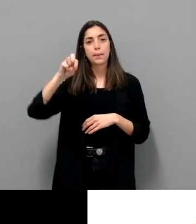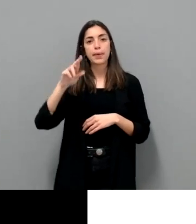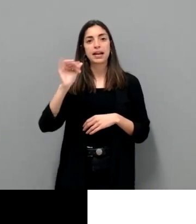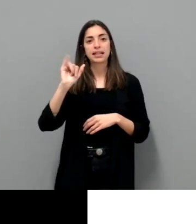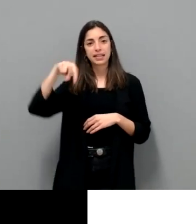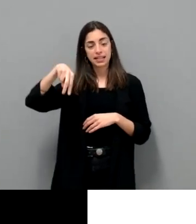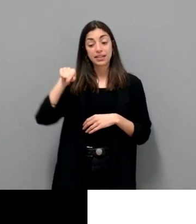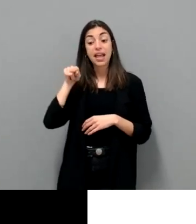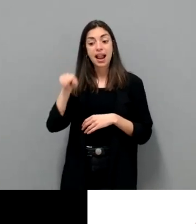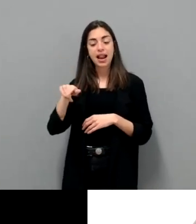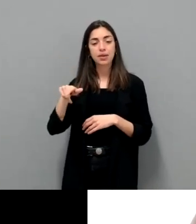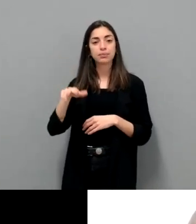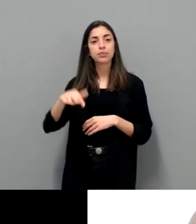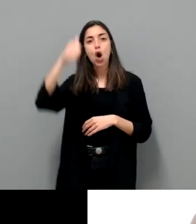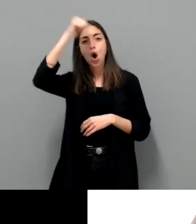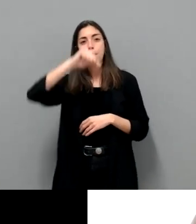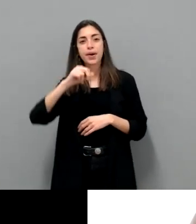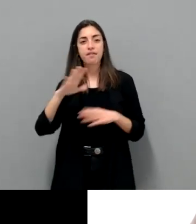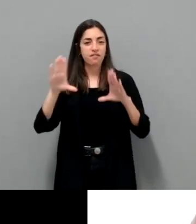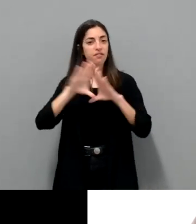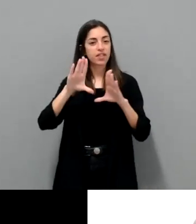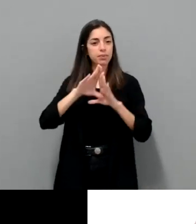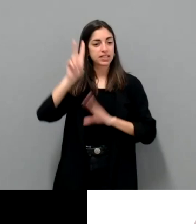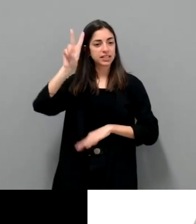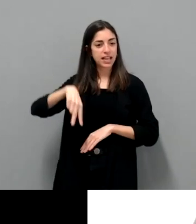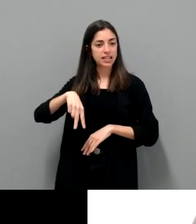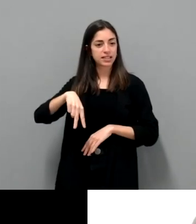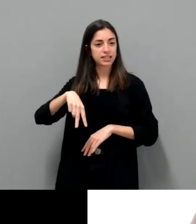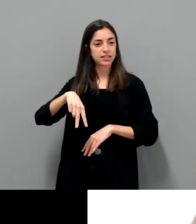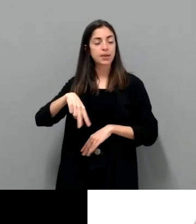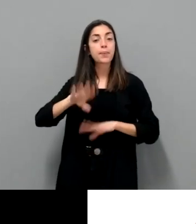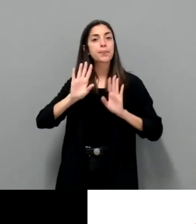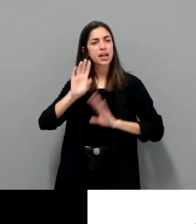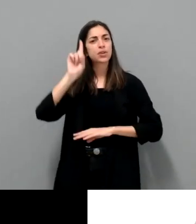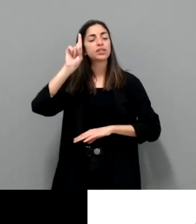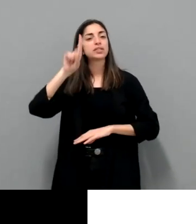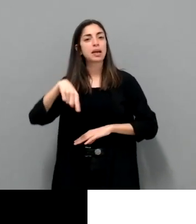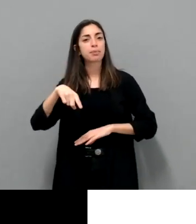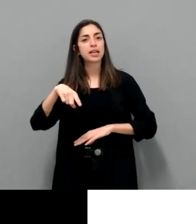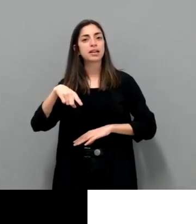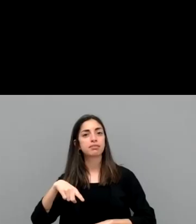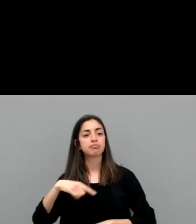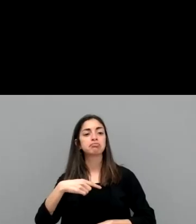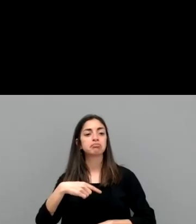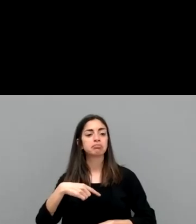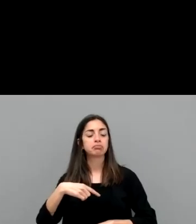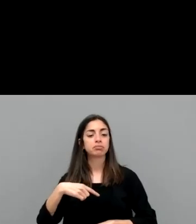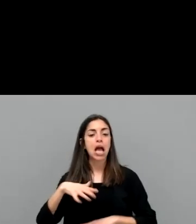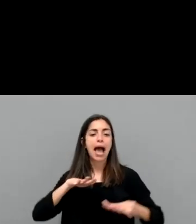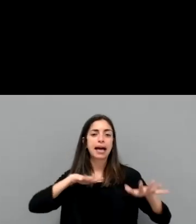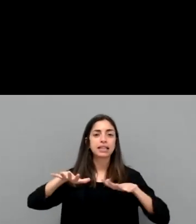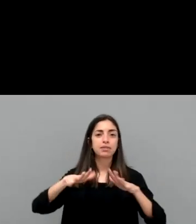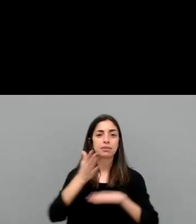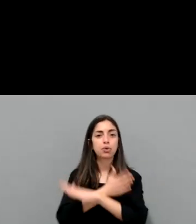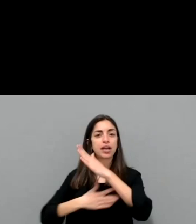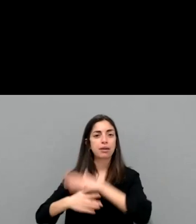hombre feminista, sino que es también un gran conocedor del activismo de la